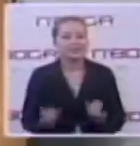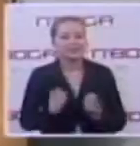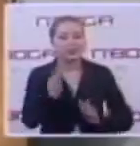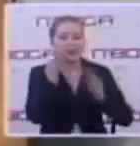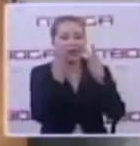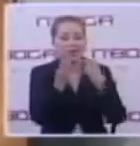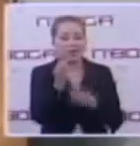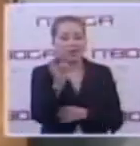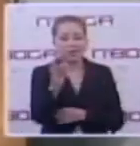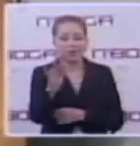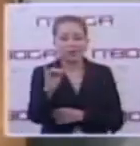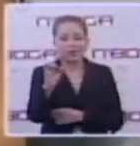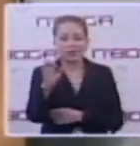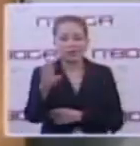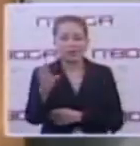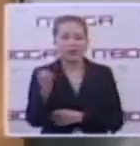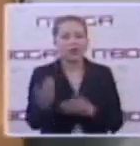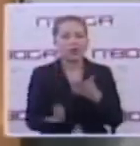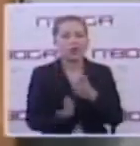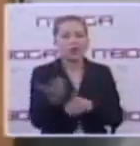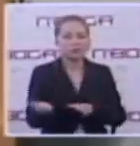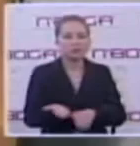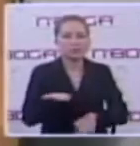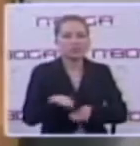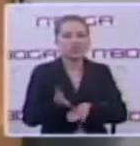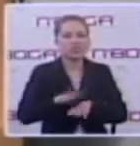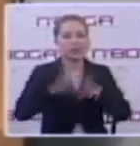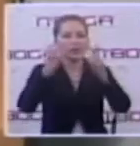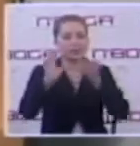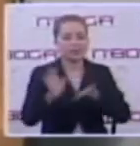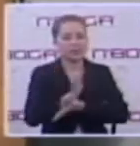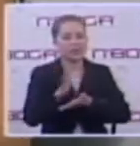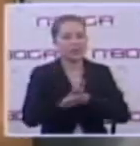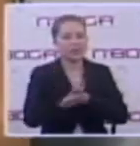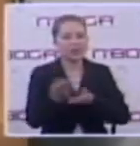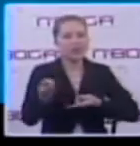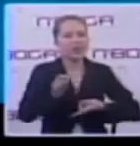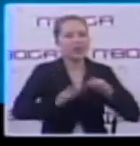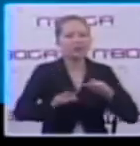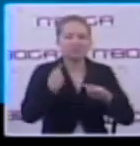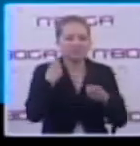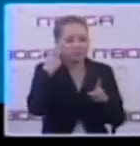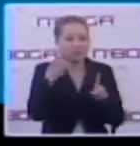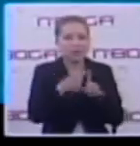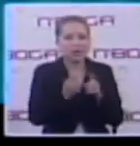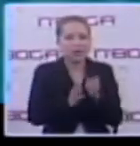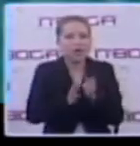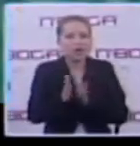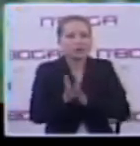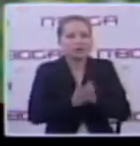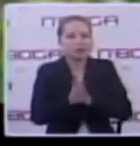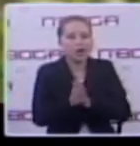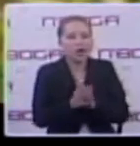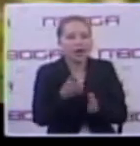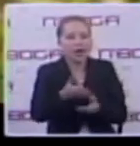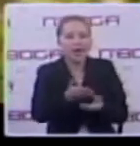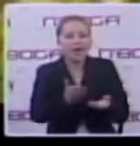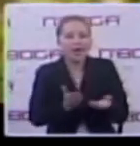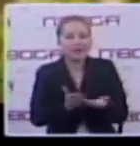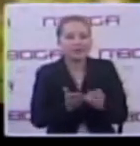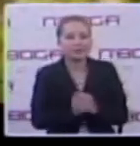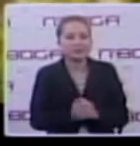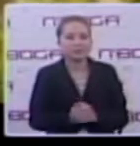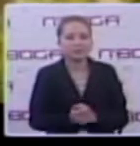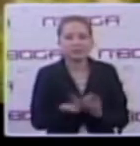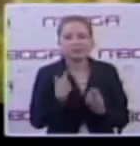visita Jaime Freire, quien nos presenta una nueva propuesta a la Escuela de Negocios relacionadas al cacao y al chocolate. Cabe destacar que la producción de cacao se